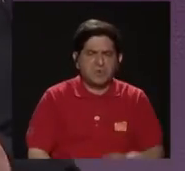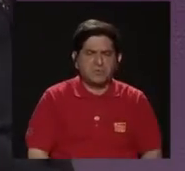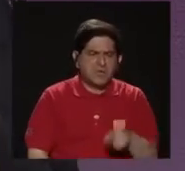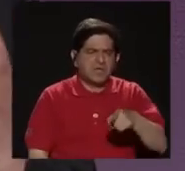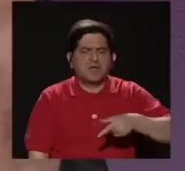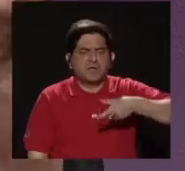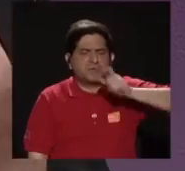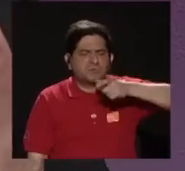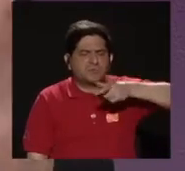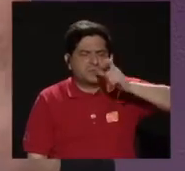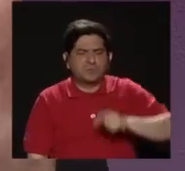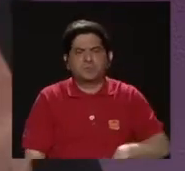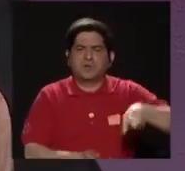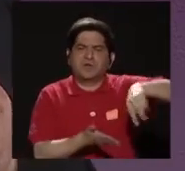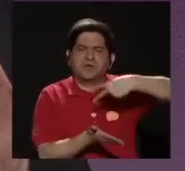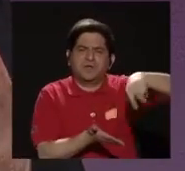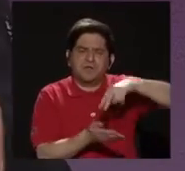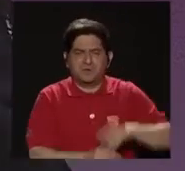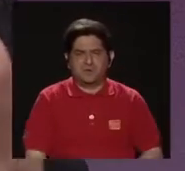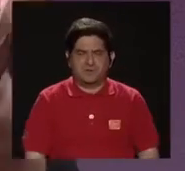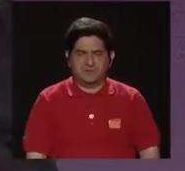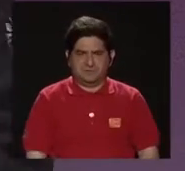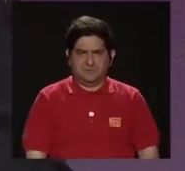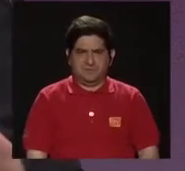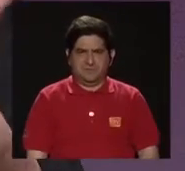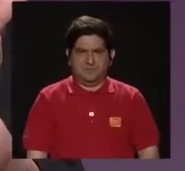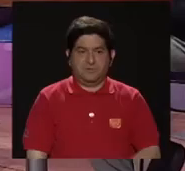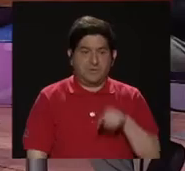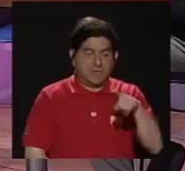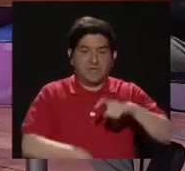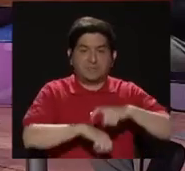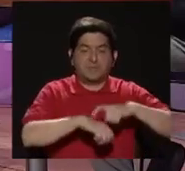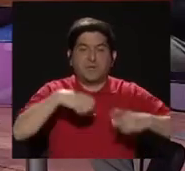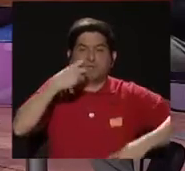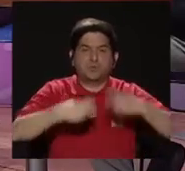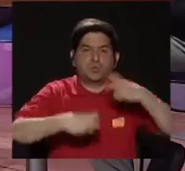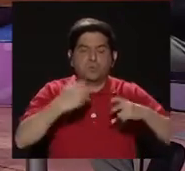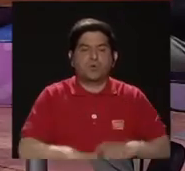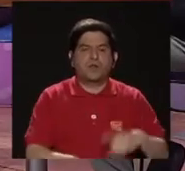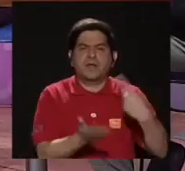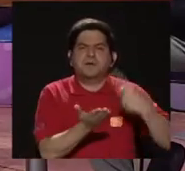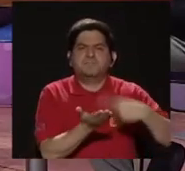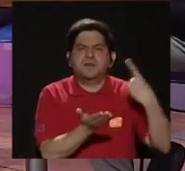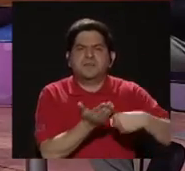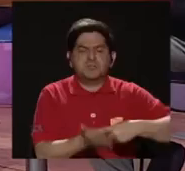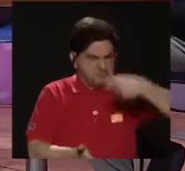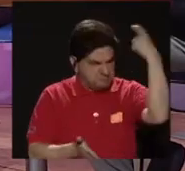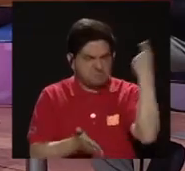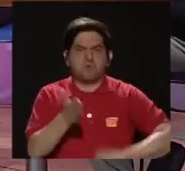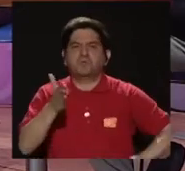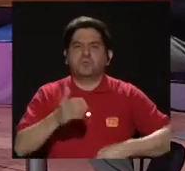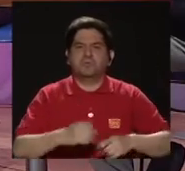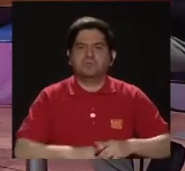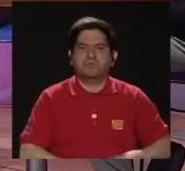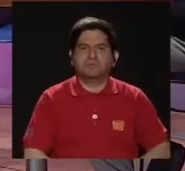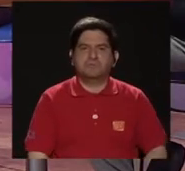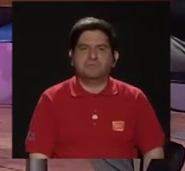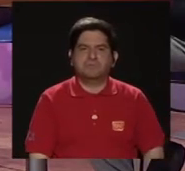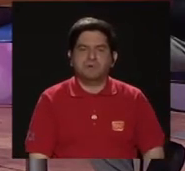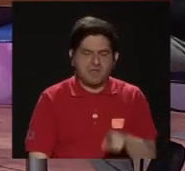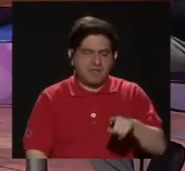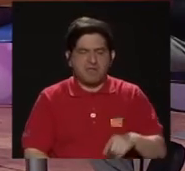sus traguitos y bailando y la cosa, y viene un problema y se pelean. Y se pelean durísimo y